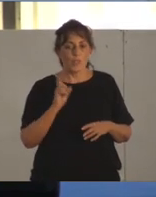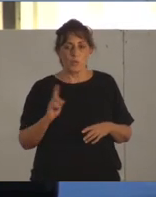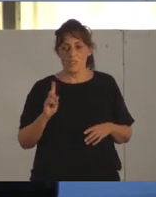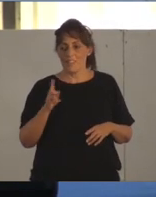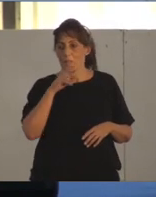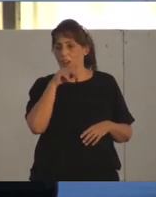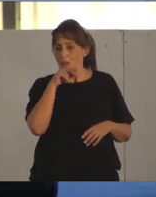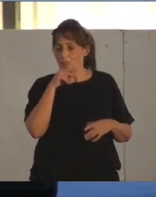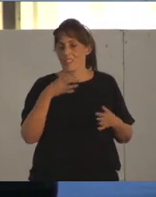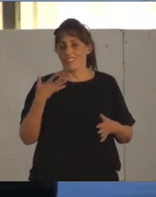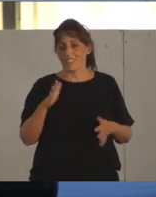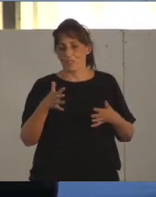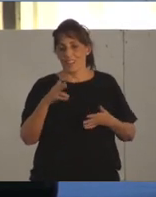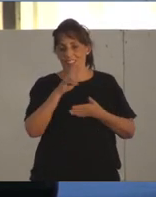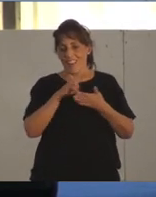de la